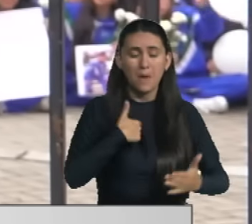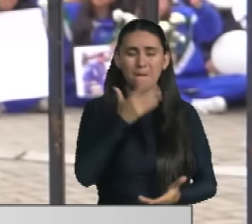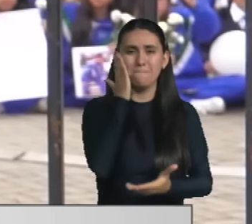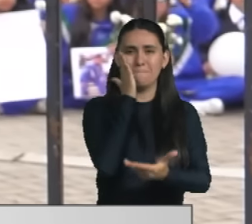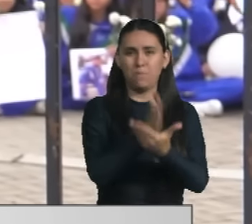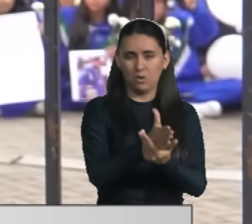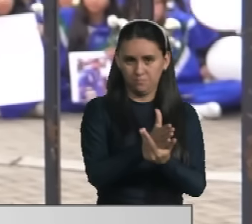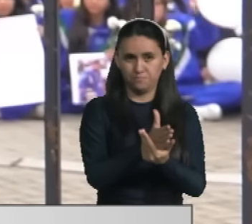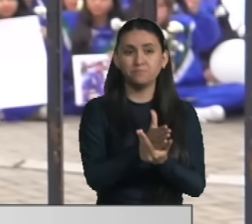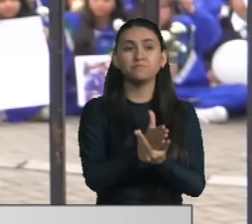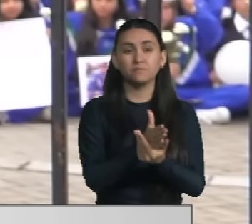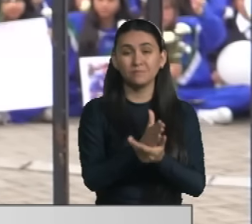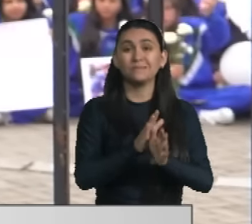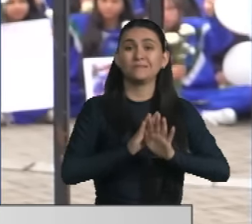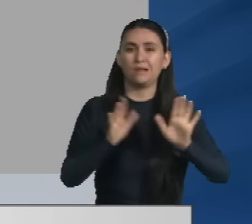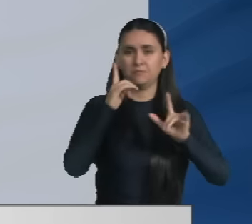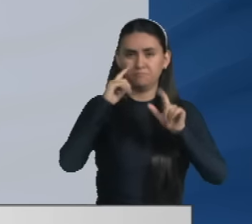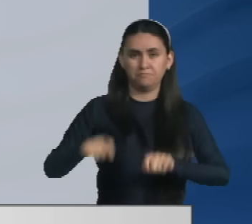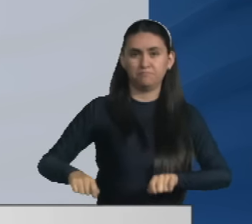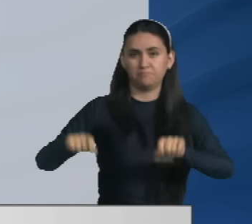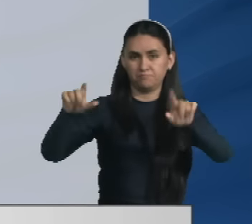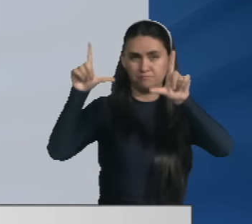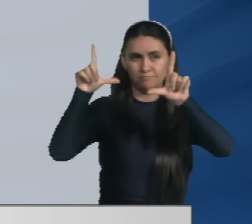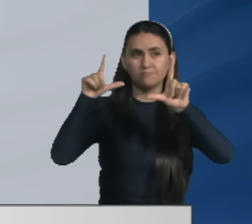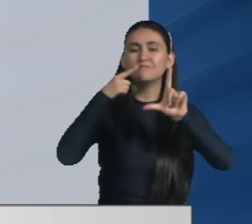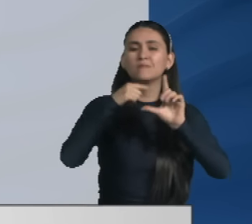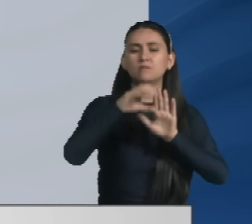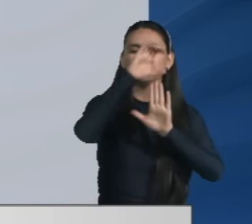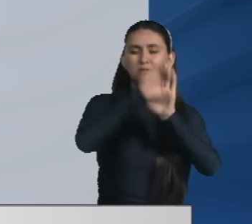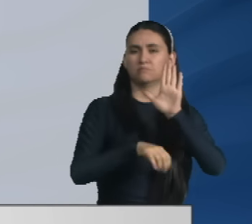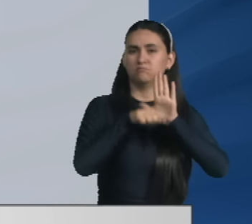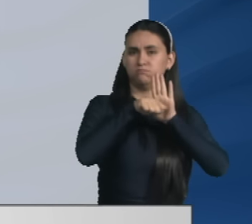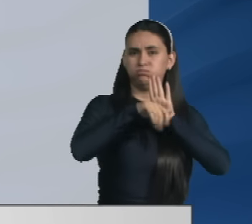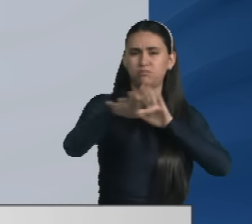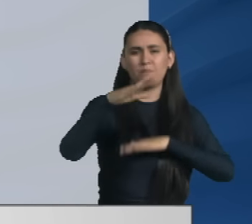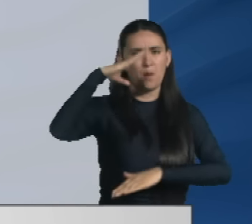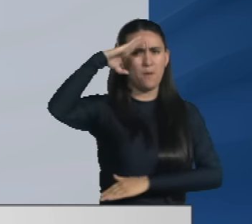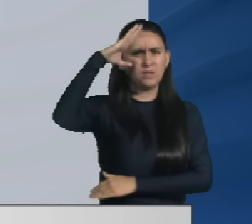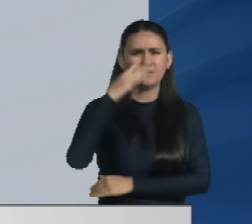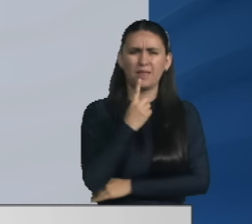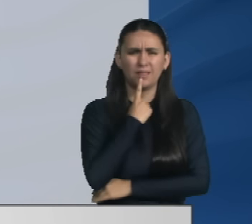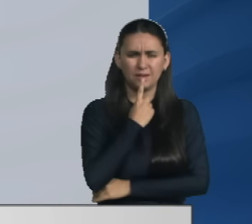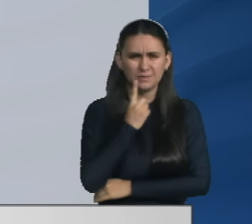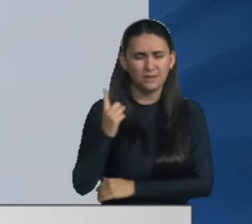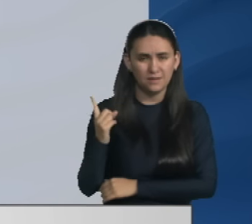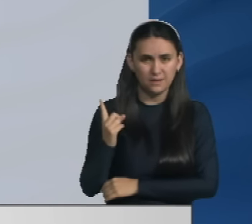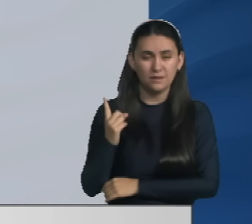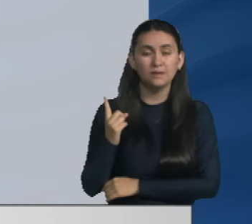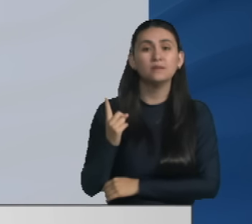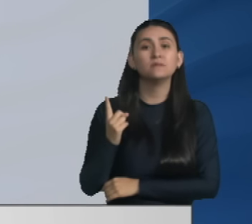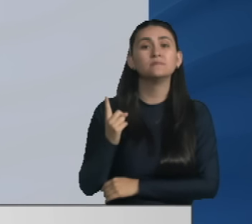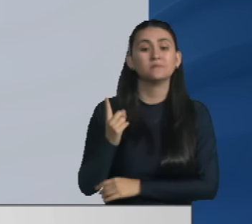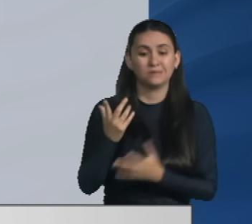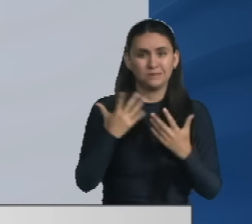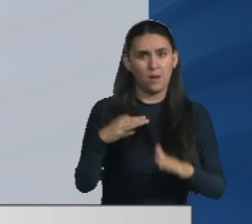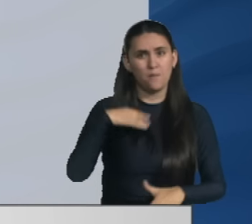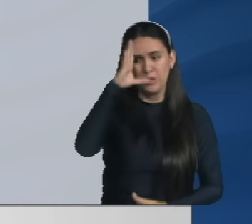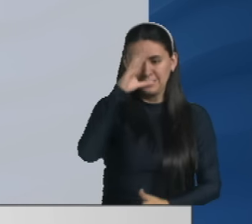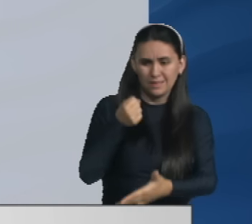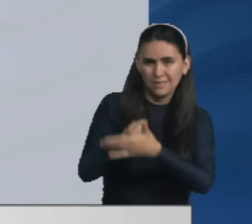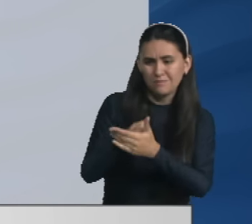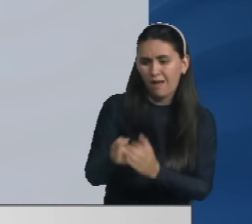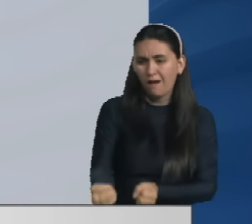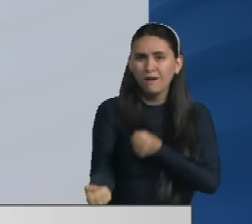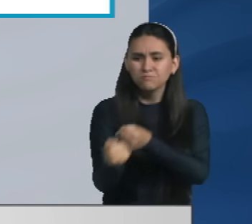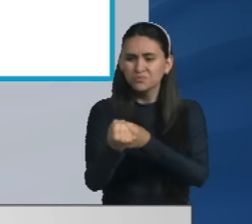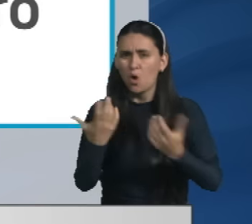Policía Nacional. En pantalla van a ver lo que comunicó esta institución después de que trataron de brindarle los primeros